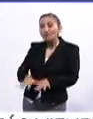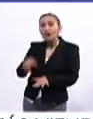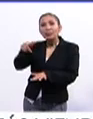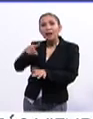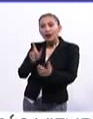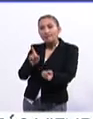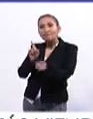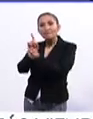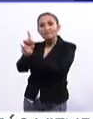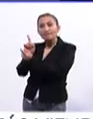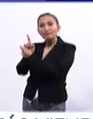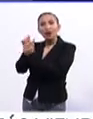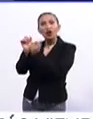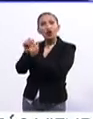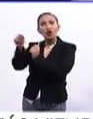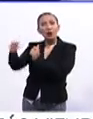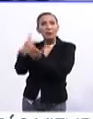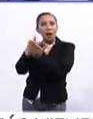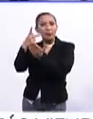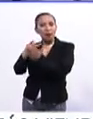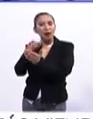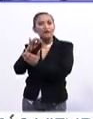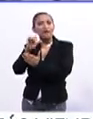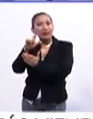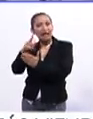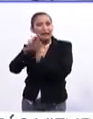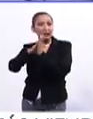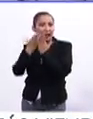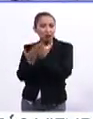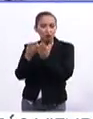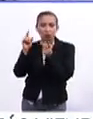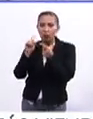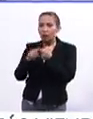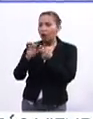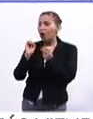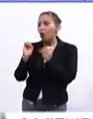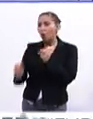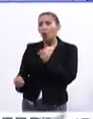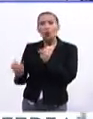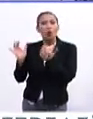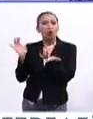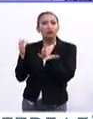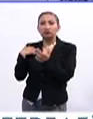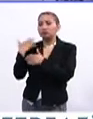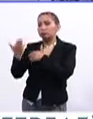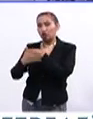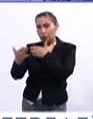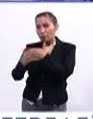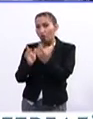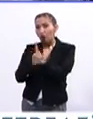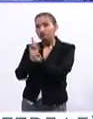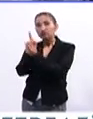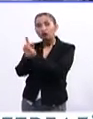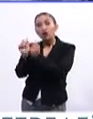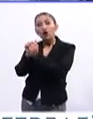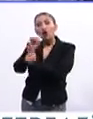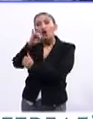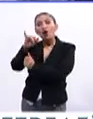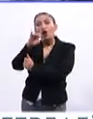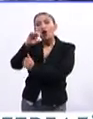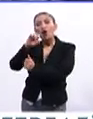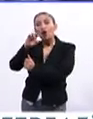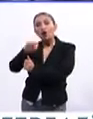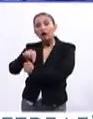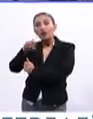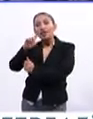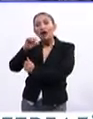ese encuentro con el Premio FIL de Literatura, por ejemplo. En un rato más van a tener el encuentro con Gioconda Belli,